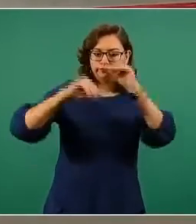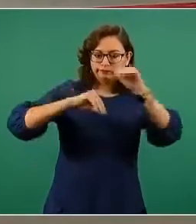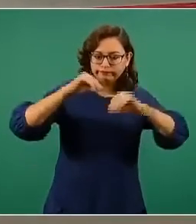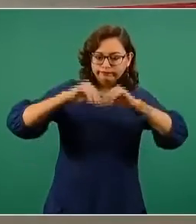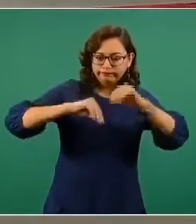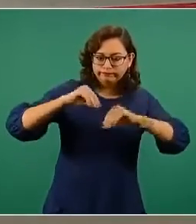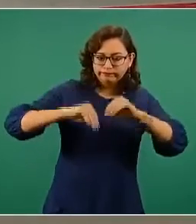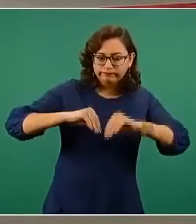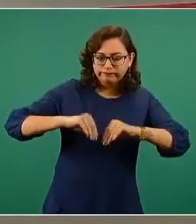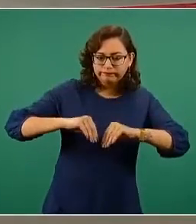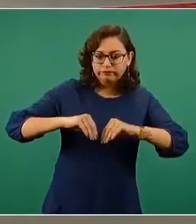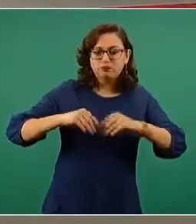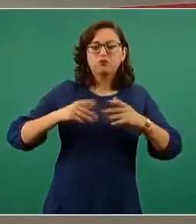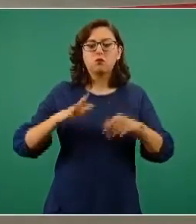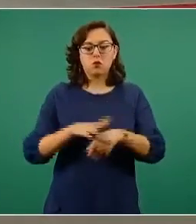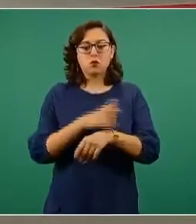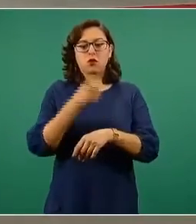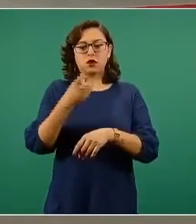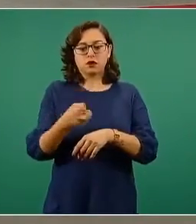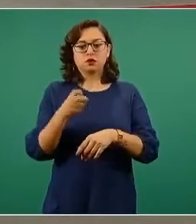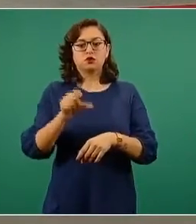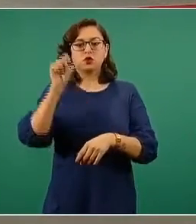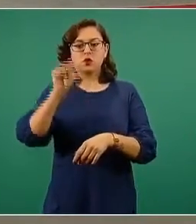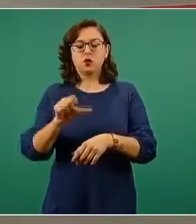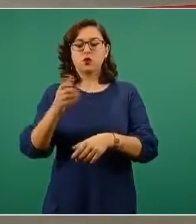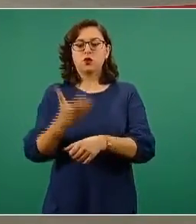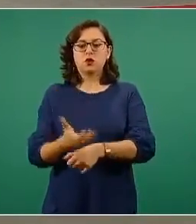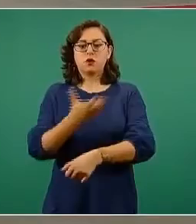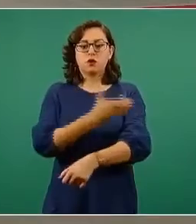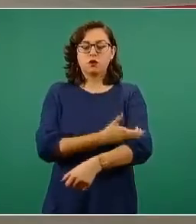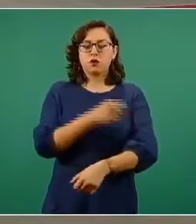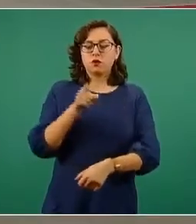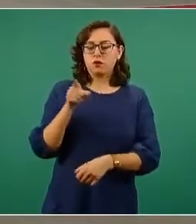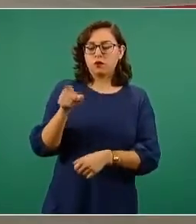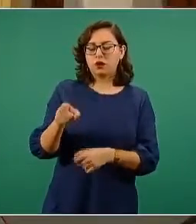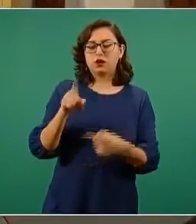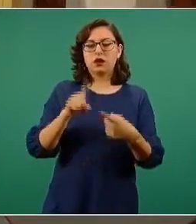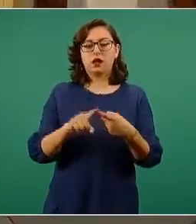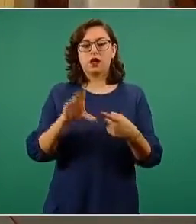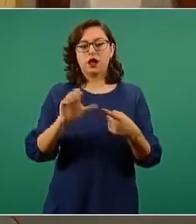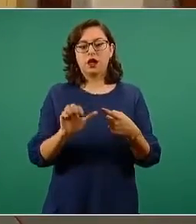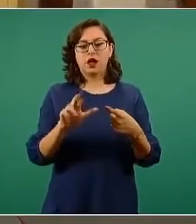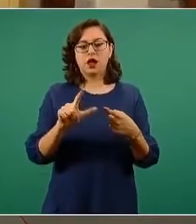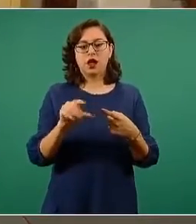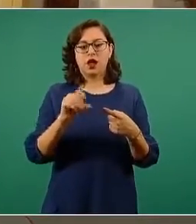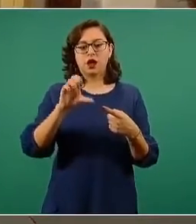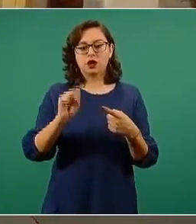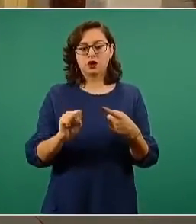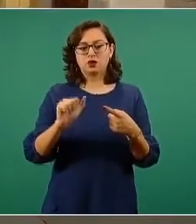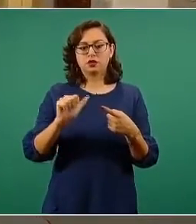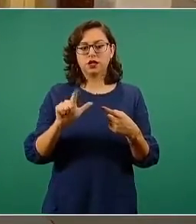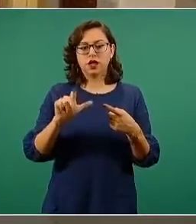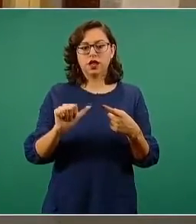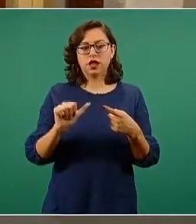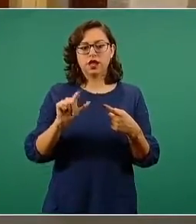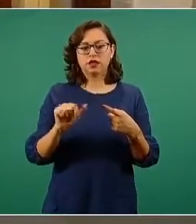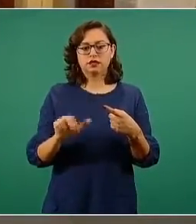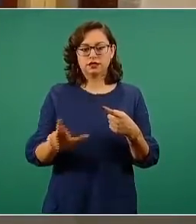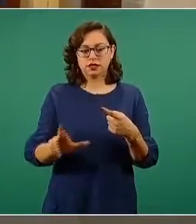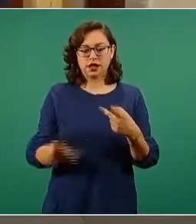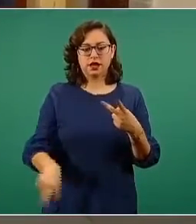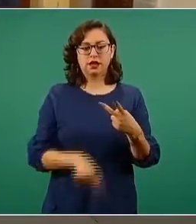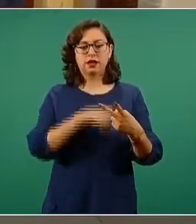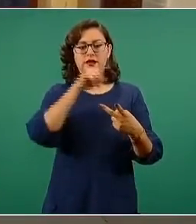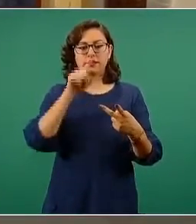sector empresarial, Carlos Salazar, del Consejo Coordinador Empresarial, y también representantes del